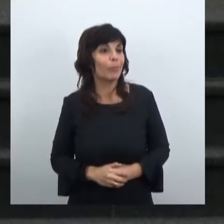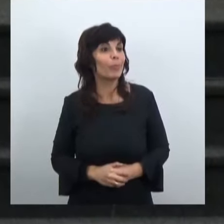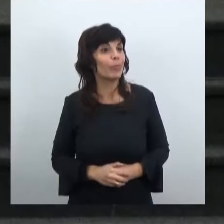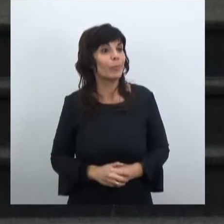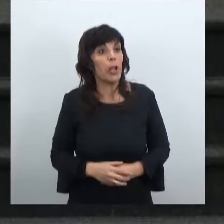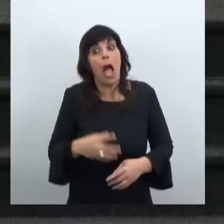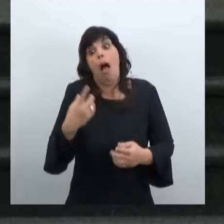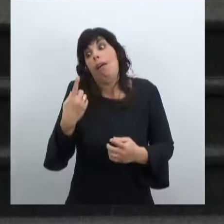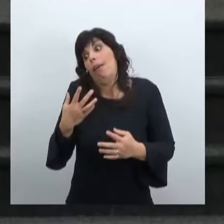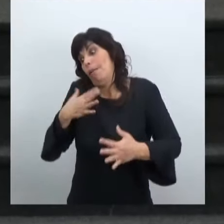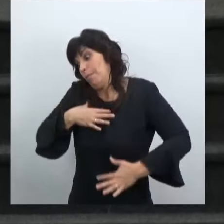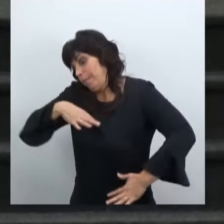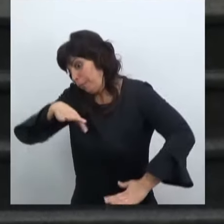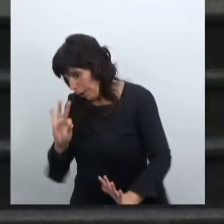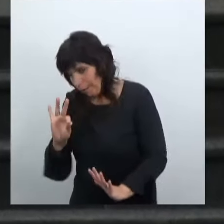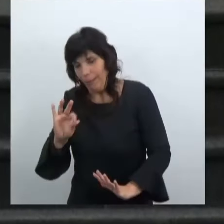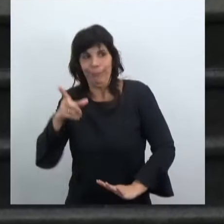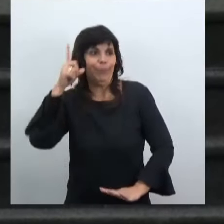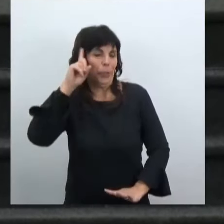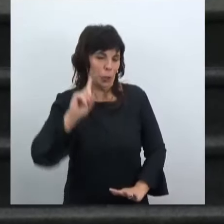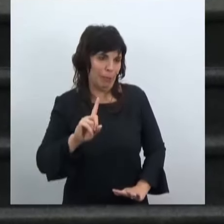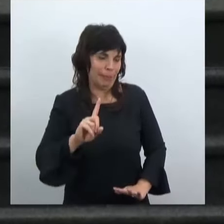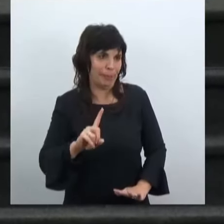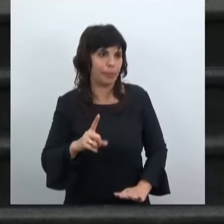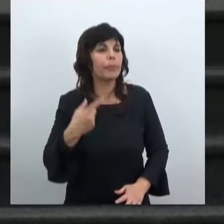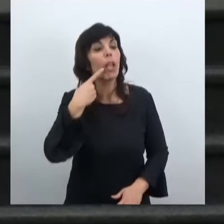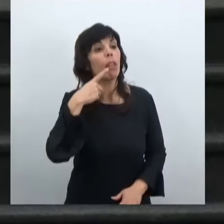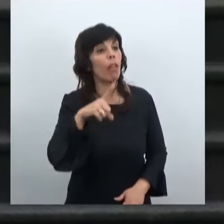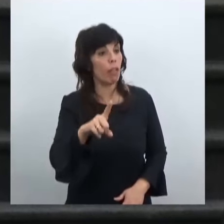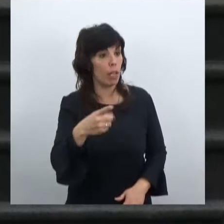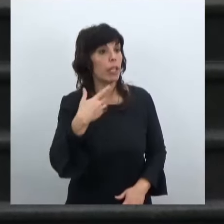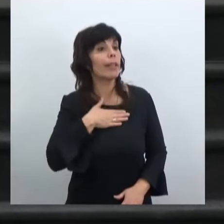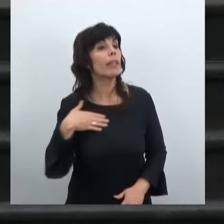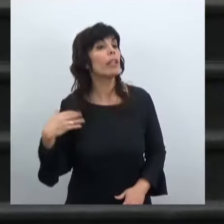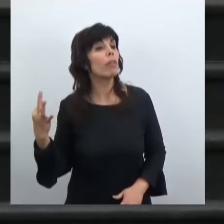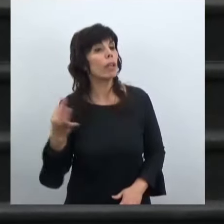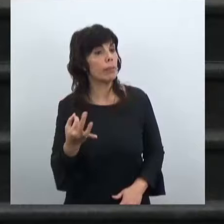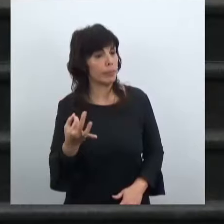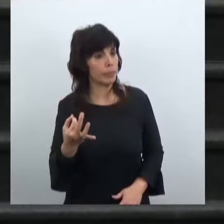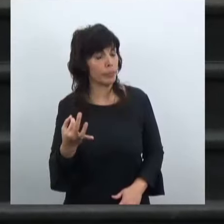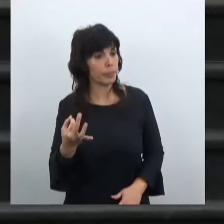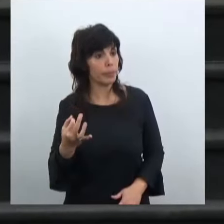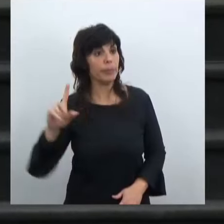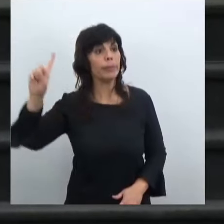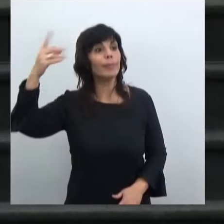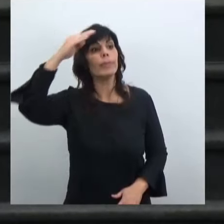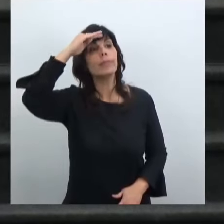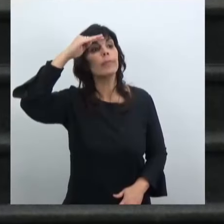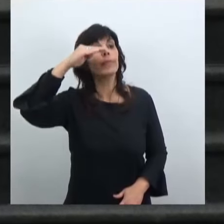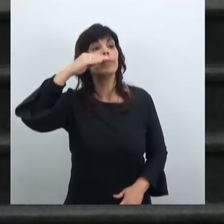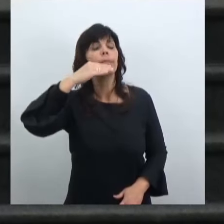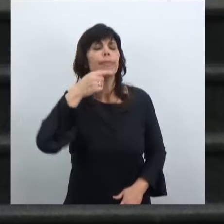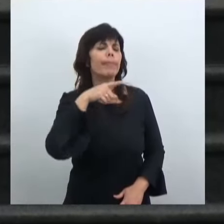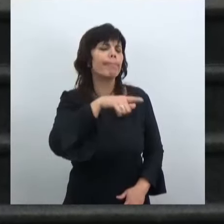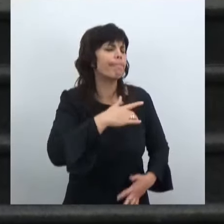A lo mejor, no te garantizo. Pero una cosa quiero decirte de todo corazón: que Dios el Padre te ama y te